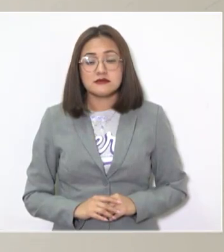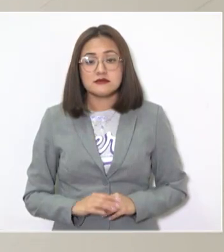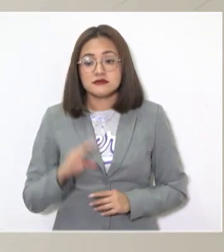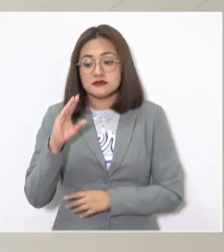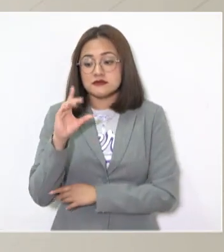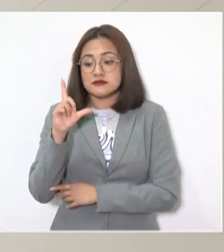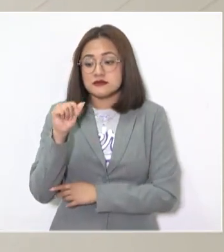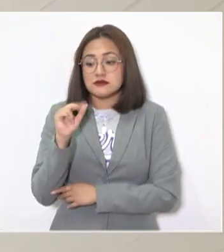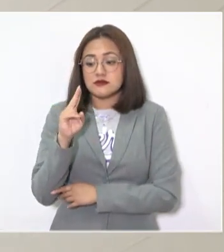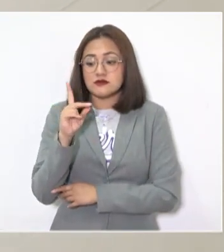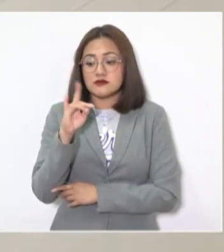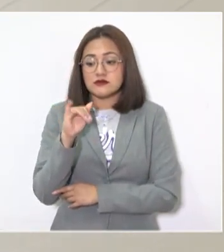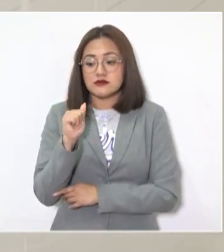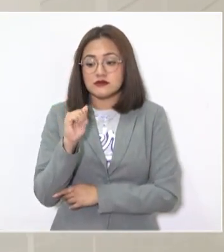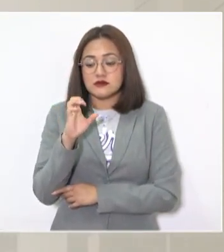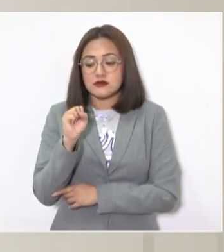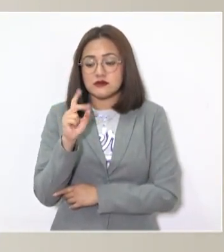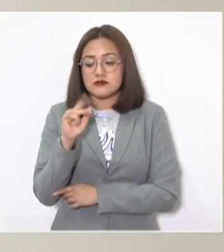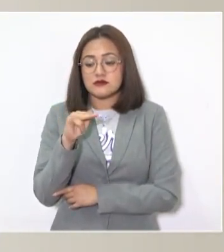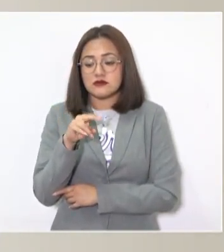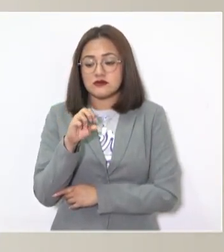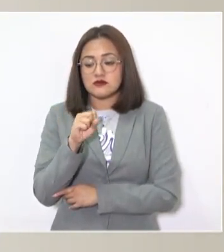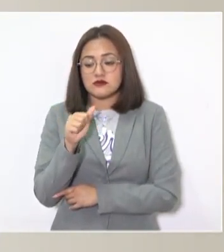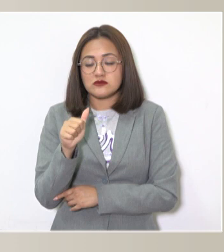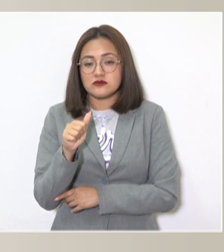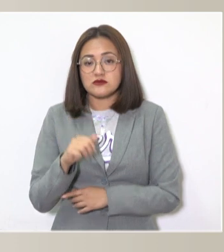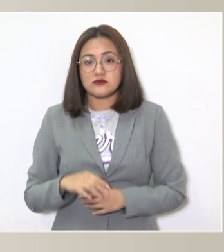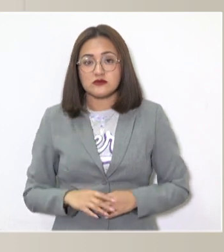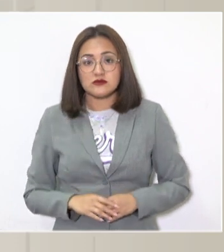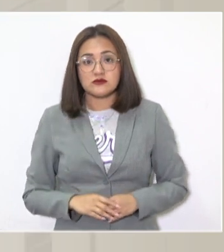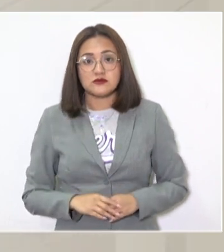Claudia Espinosa, de SB Noticias.